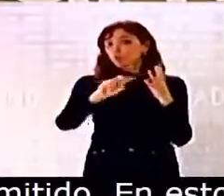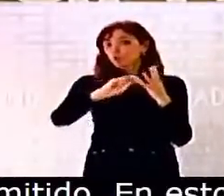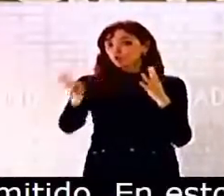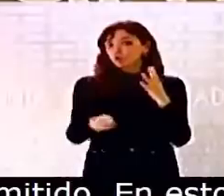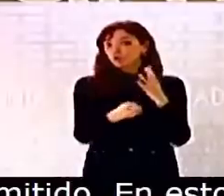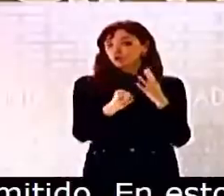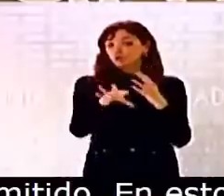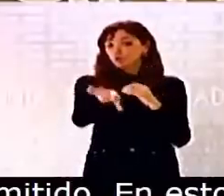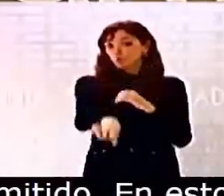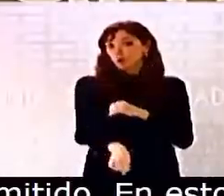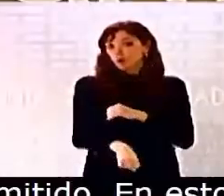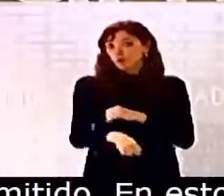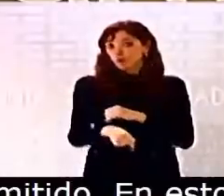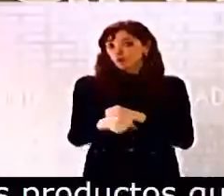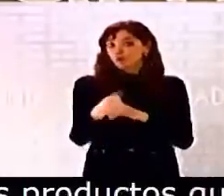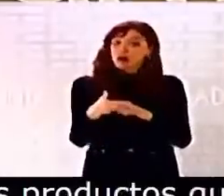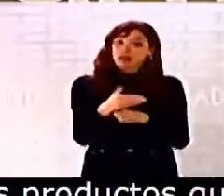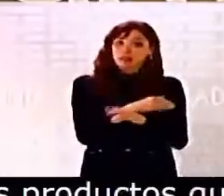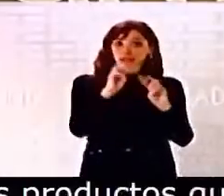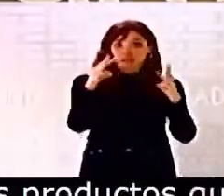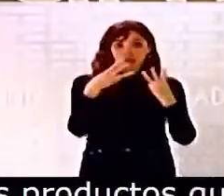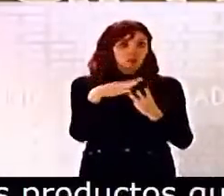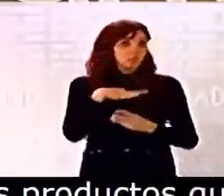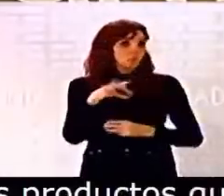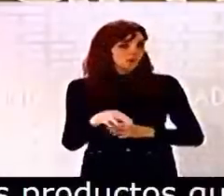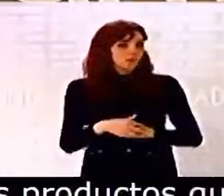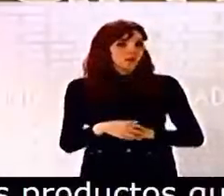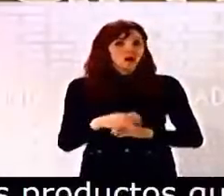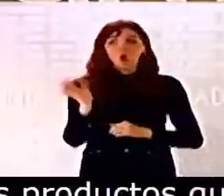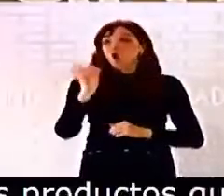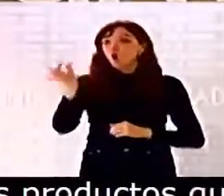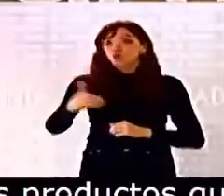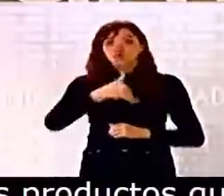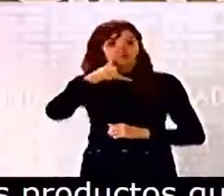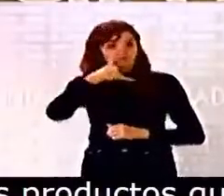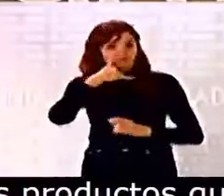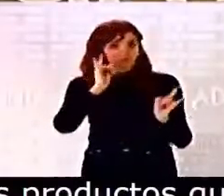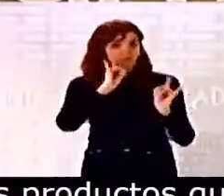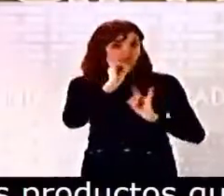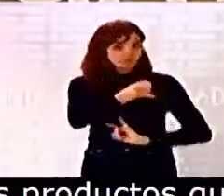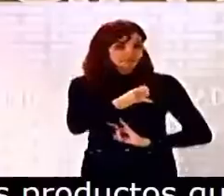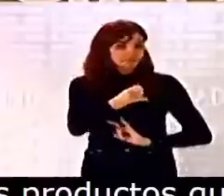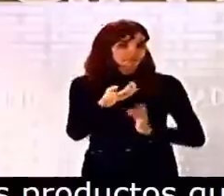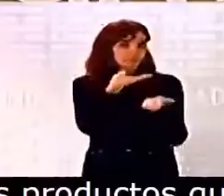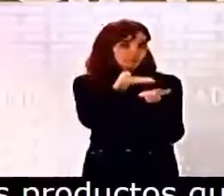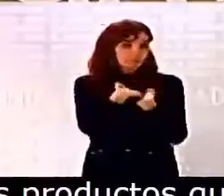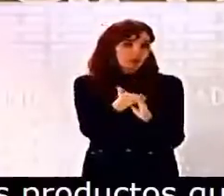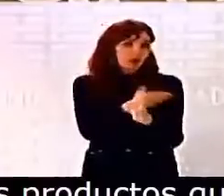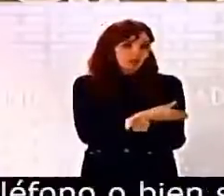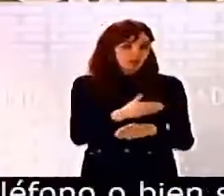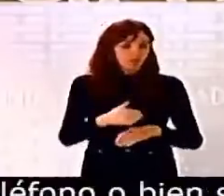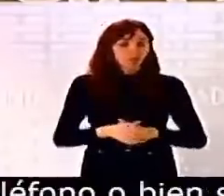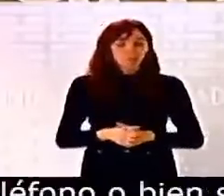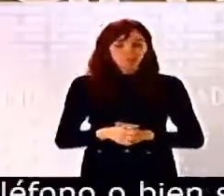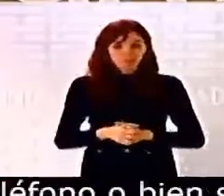hayamos comprado por vía telemática, bien sea por teléfono o bien sea online.